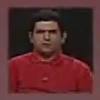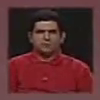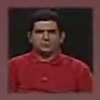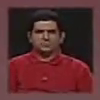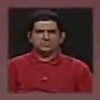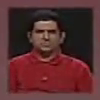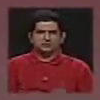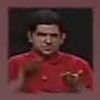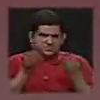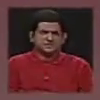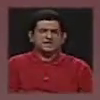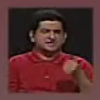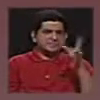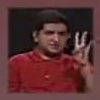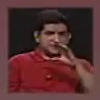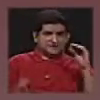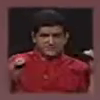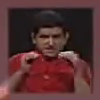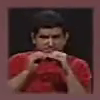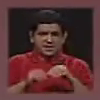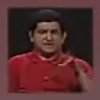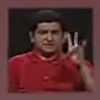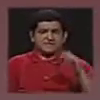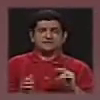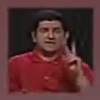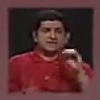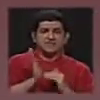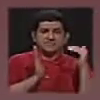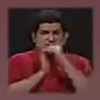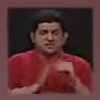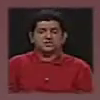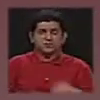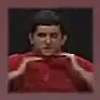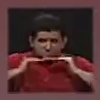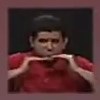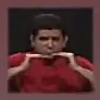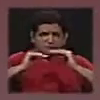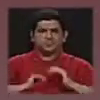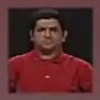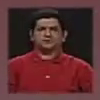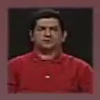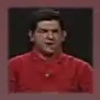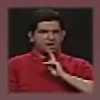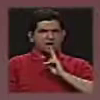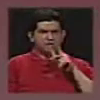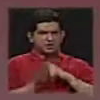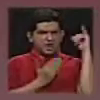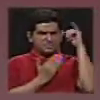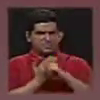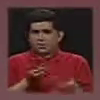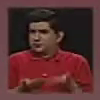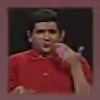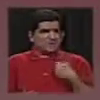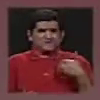y 7 que hay, se están gastando 20 millones en pavimento. Y como en realidad este proyecto